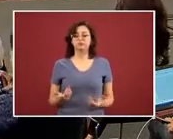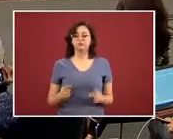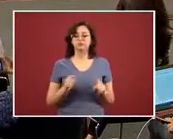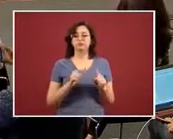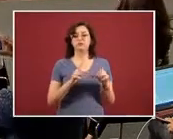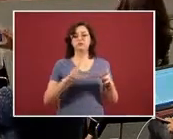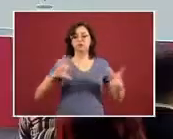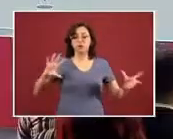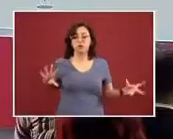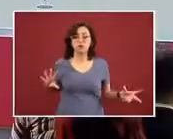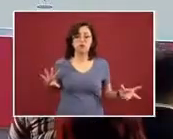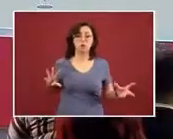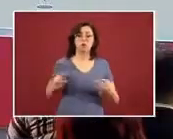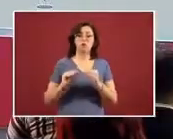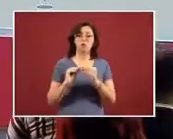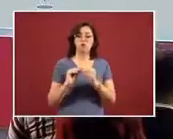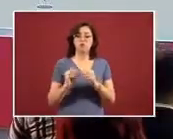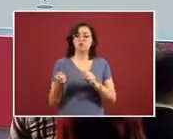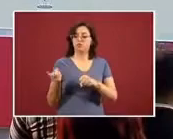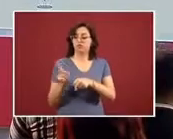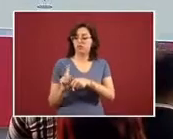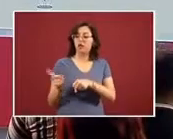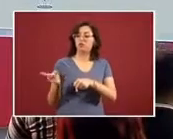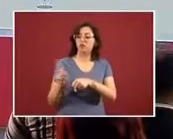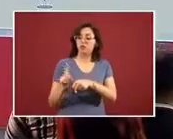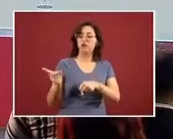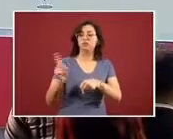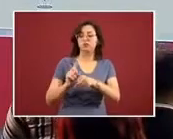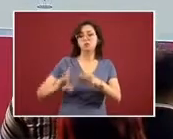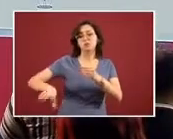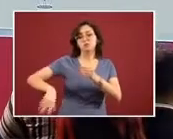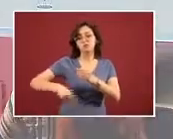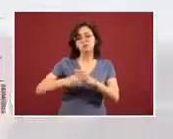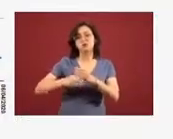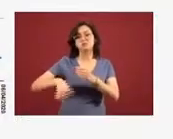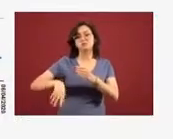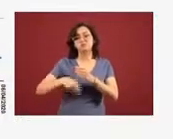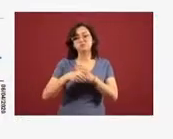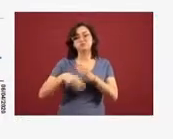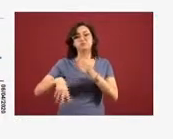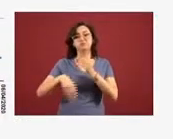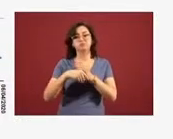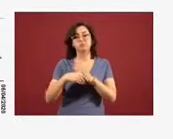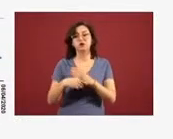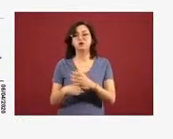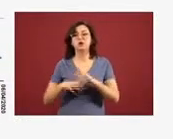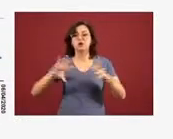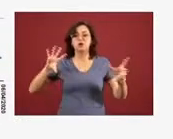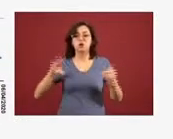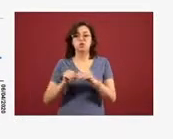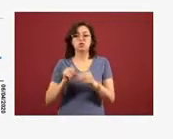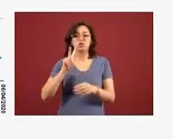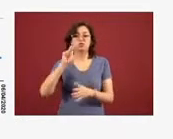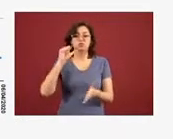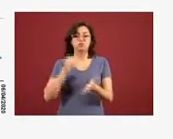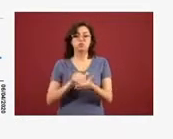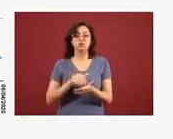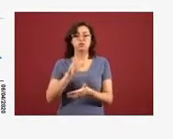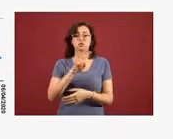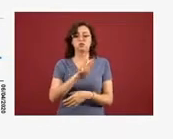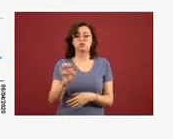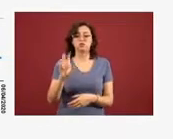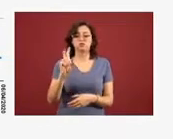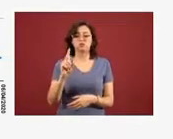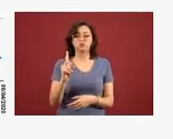casos acumulados. Esto es por cada día que van en su momento dándose los resultados, 2004 439